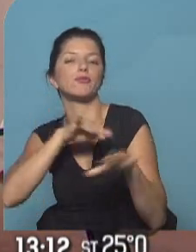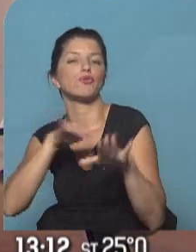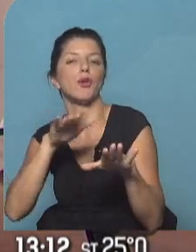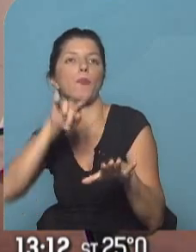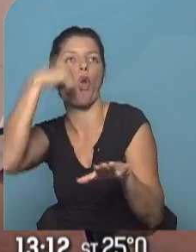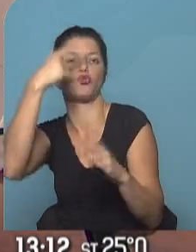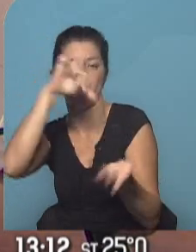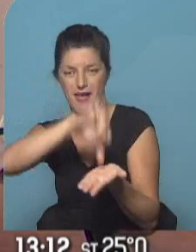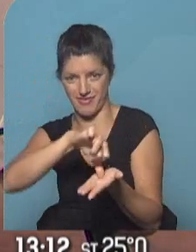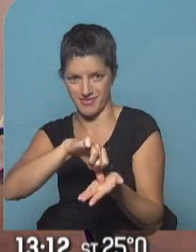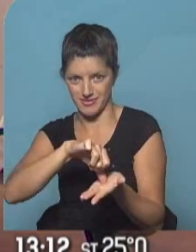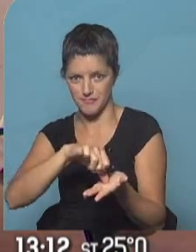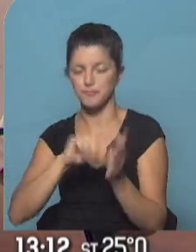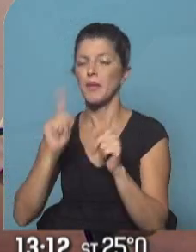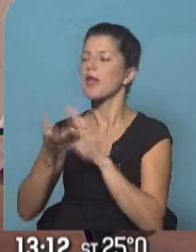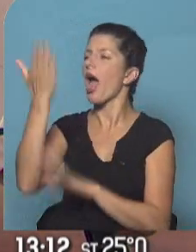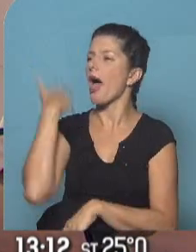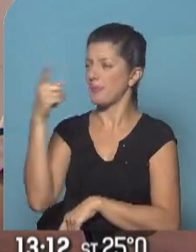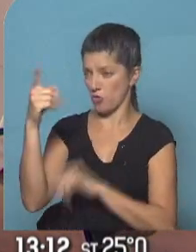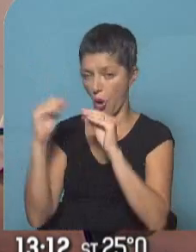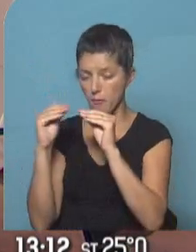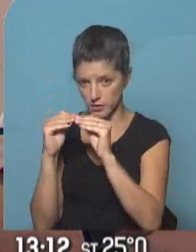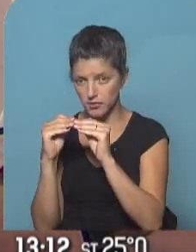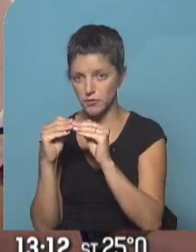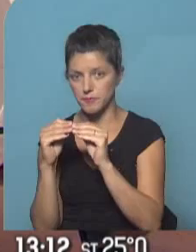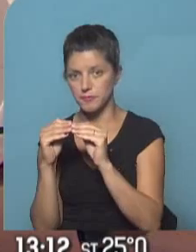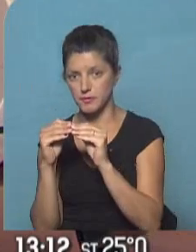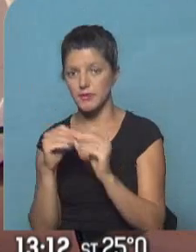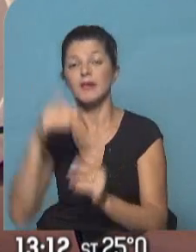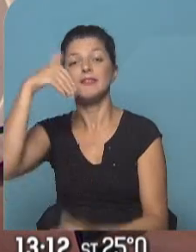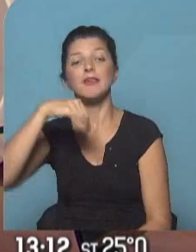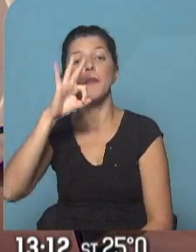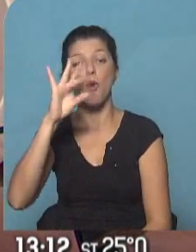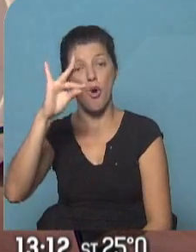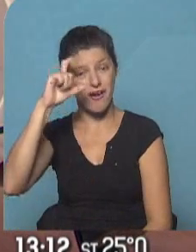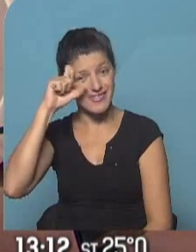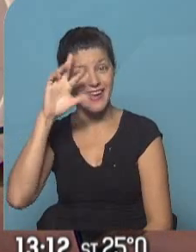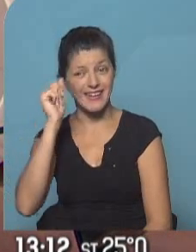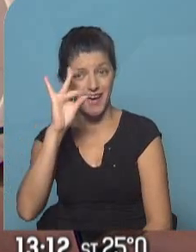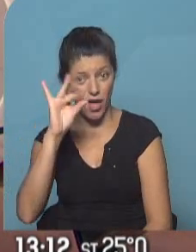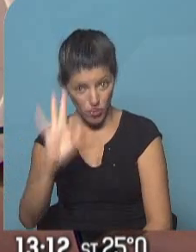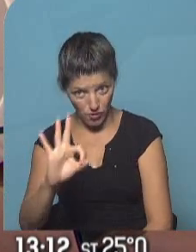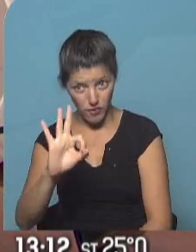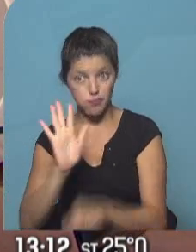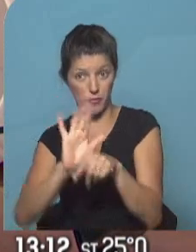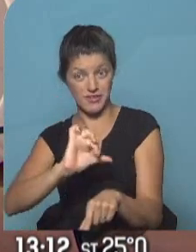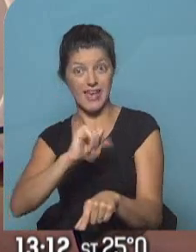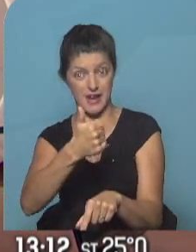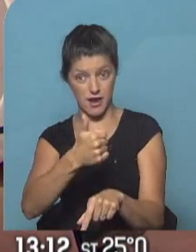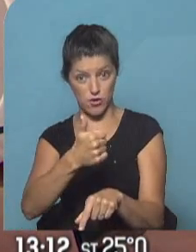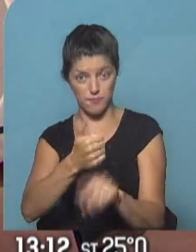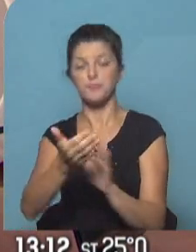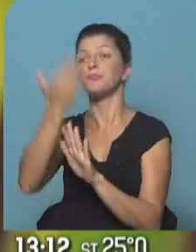José antes es, la verdad que los moderados han triunfado al día de hoy en Irán. Es decir, después de lo que fue la protesta